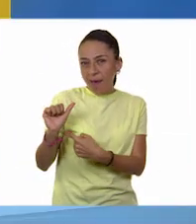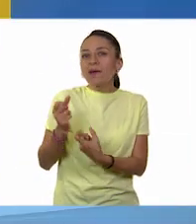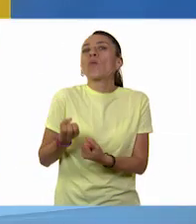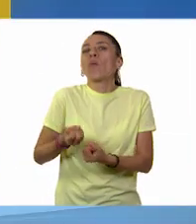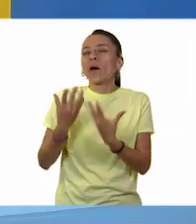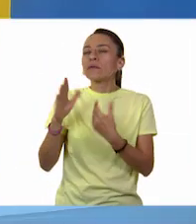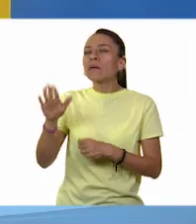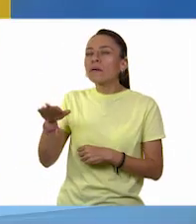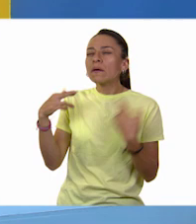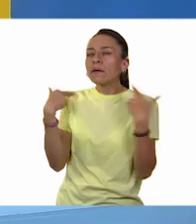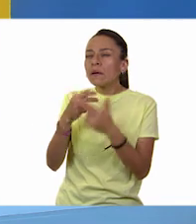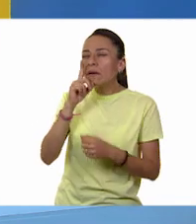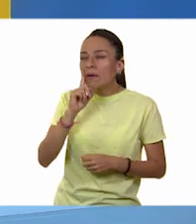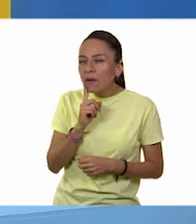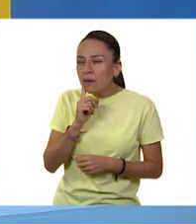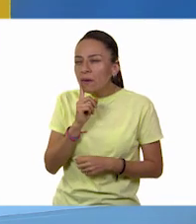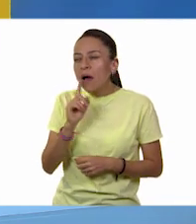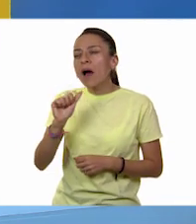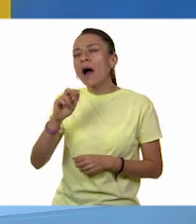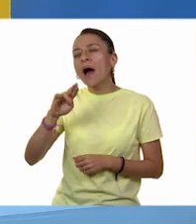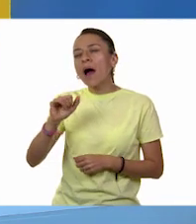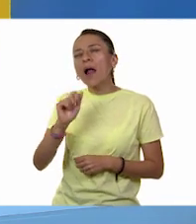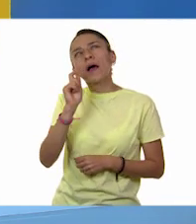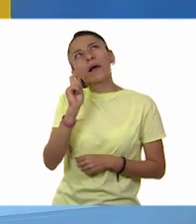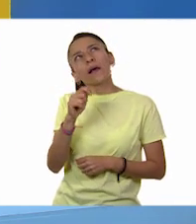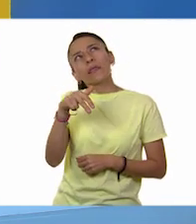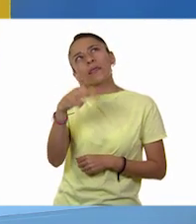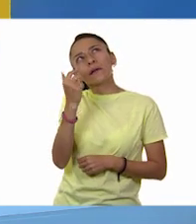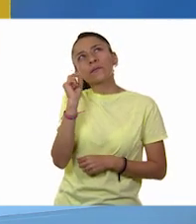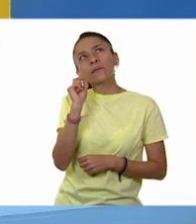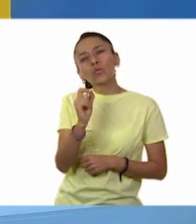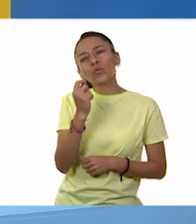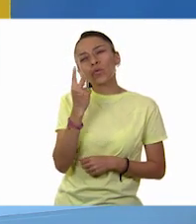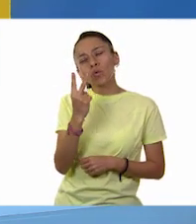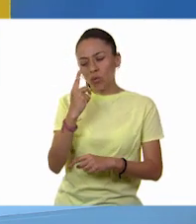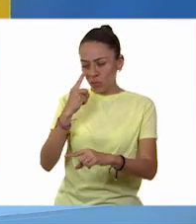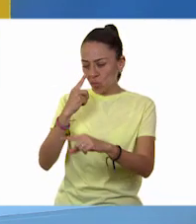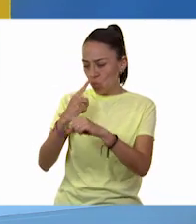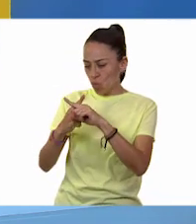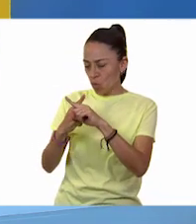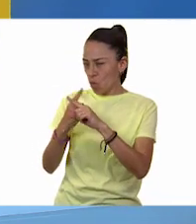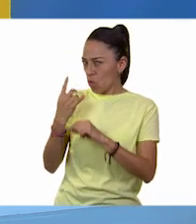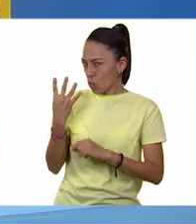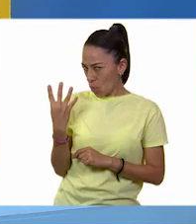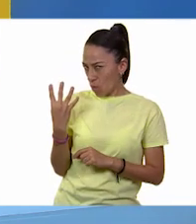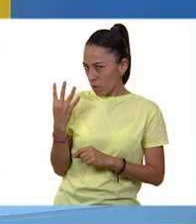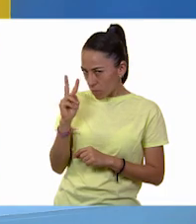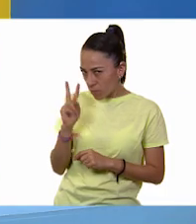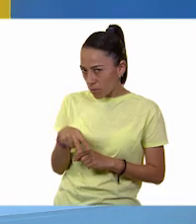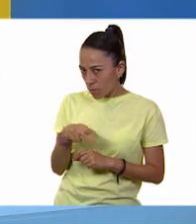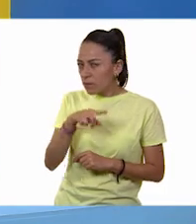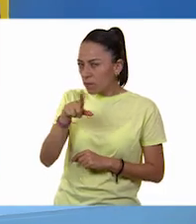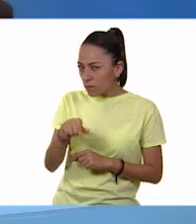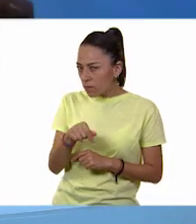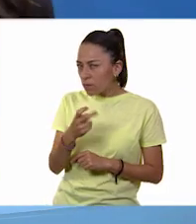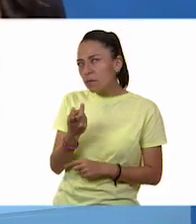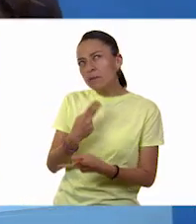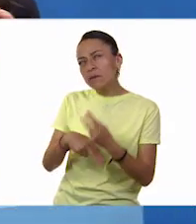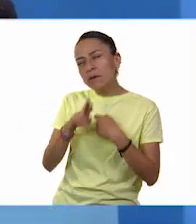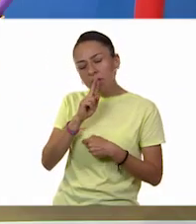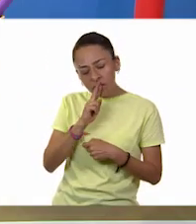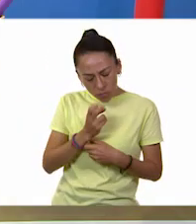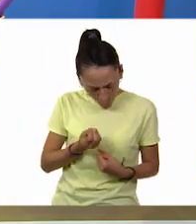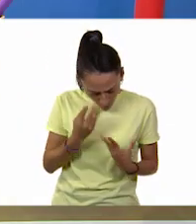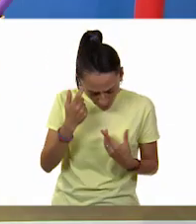un triángulo es 13.2 por 4, lo que nos da... No, mejor lo voy a hacer con mi calculadora para